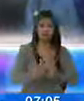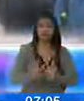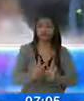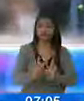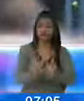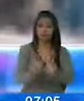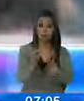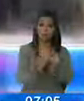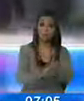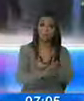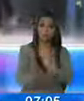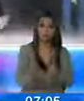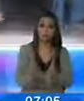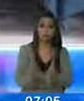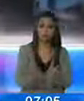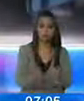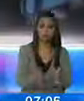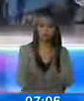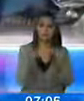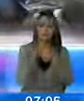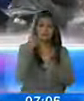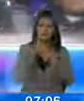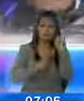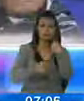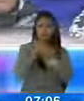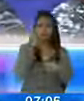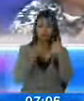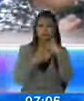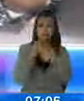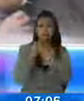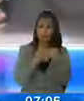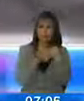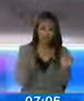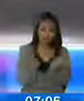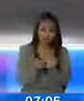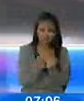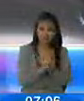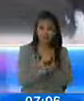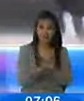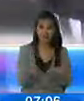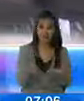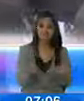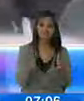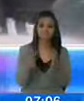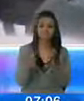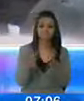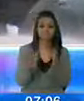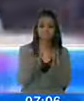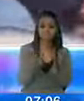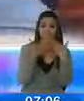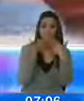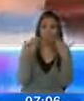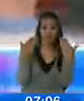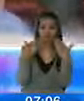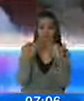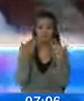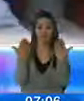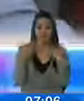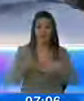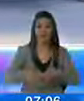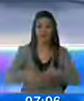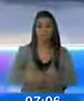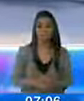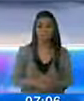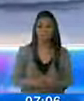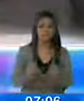de estos momentos de llanto y más llanto. Nadie más cabía en la última morada, donde se quedan las almas buenas. Entonces se rompió